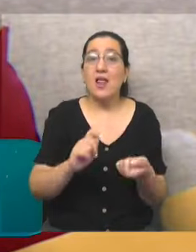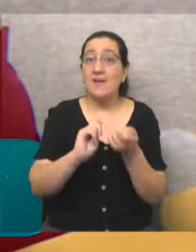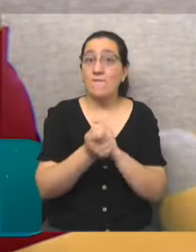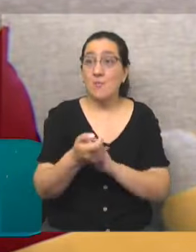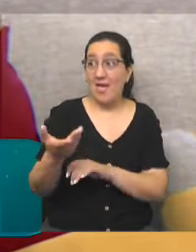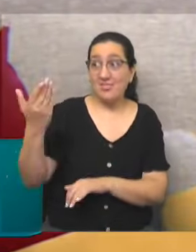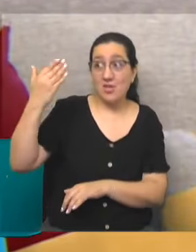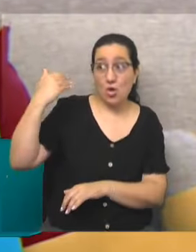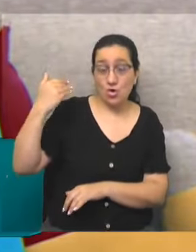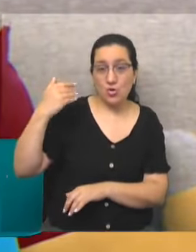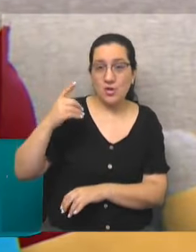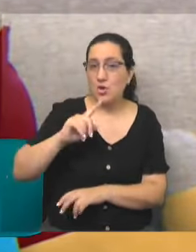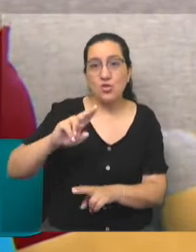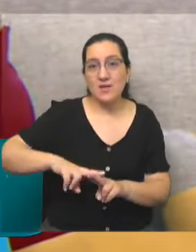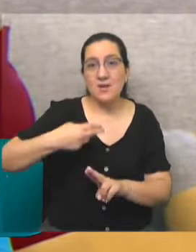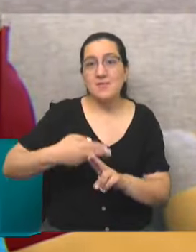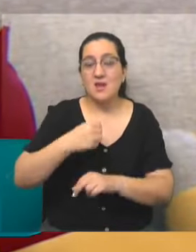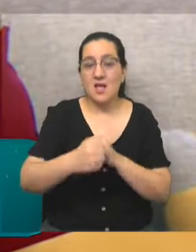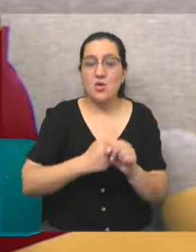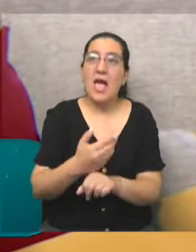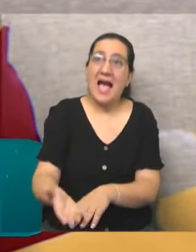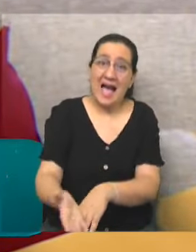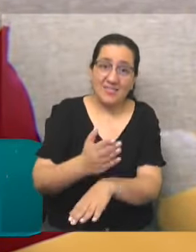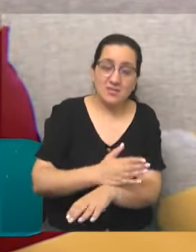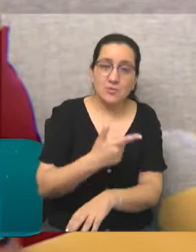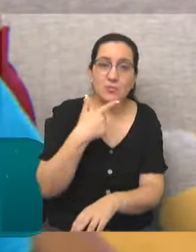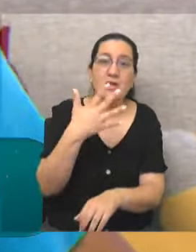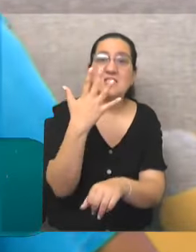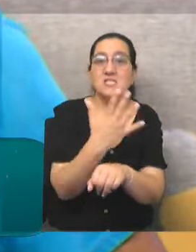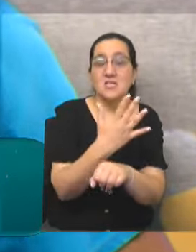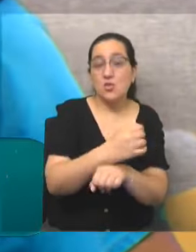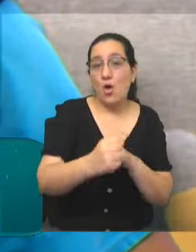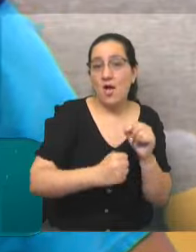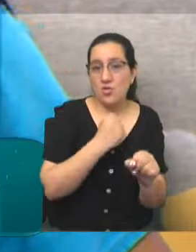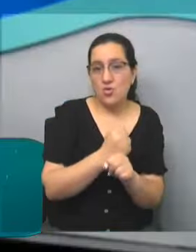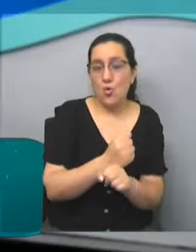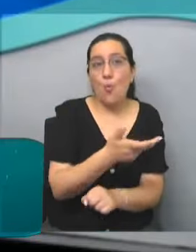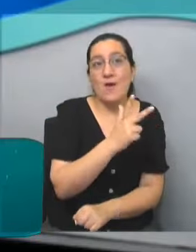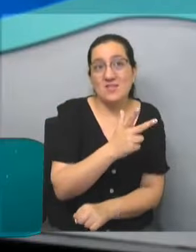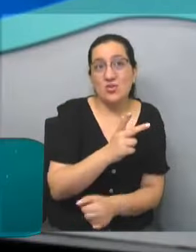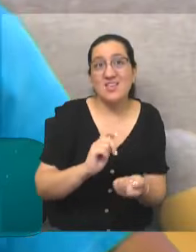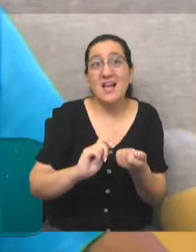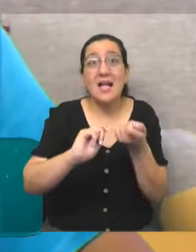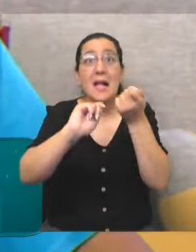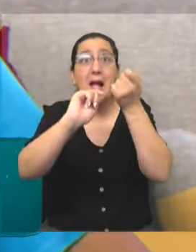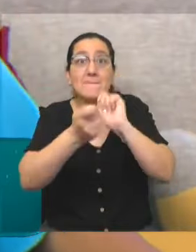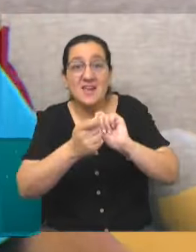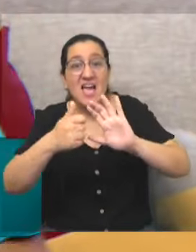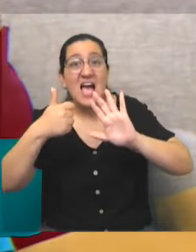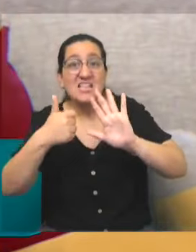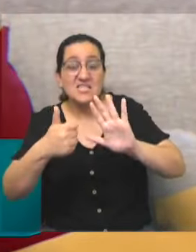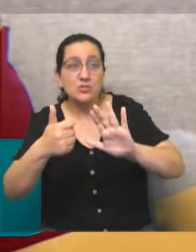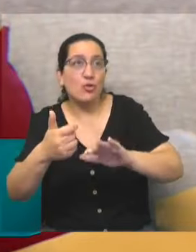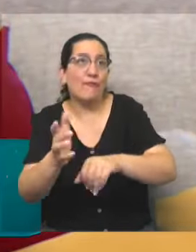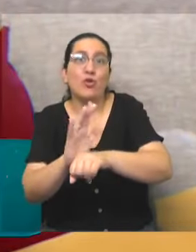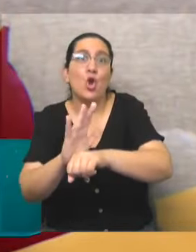es que vos no tenés que repetir el año. Antes, si vos hacías quinto en mis generaciones... Quinto humanístico y querías cambiar. Claro, y de repente querías hacer